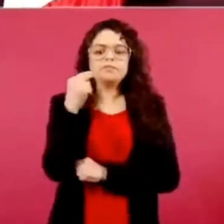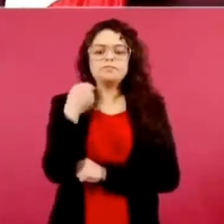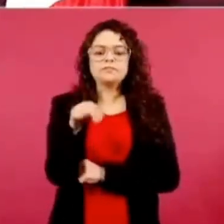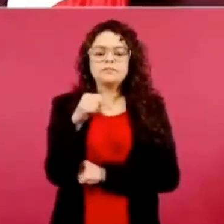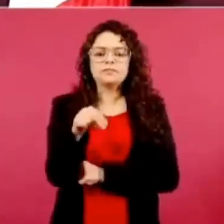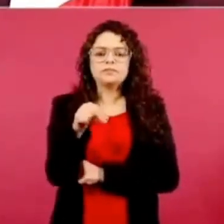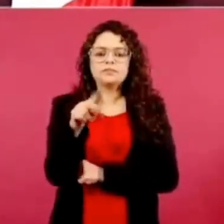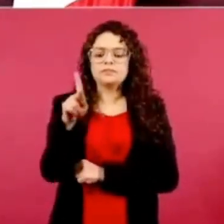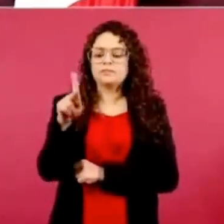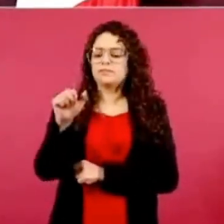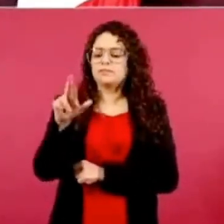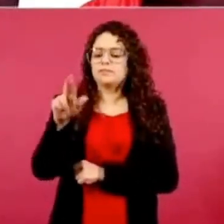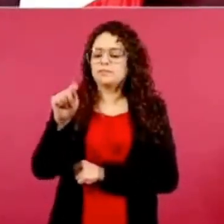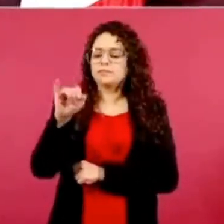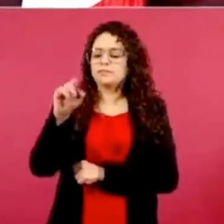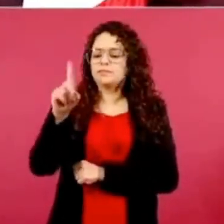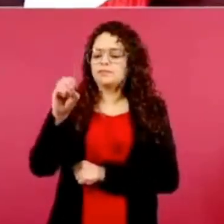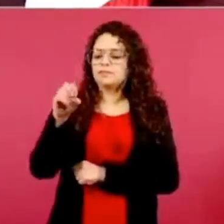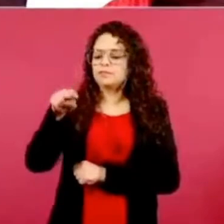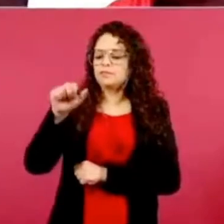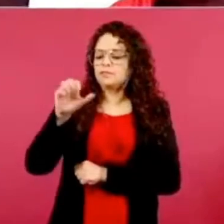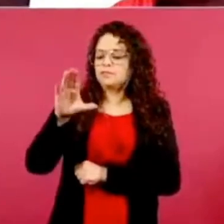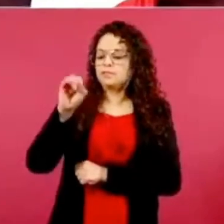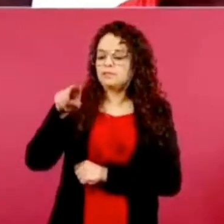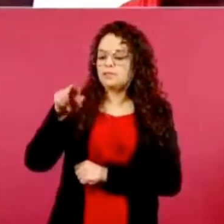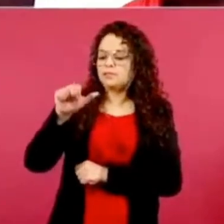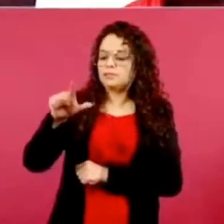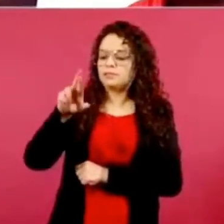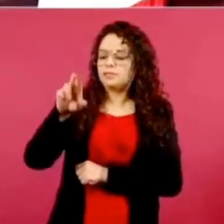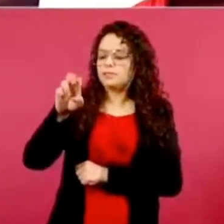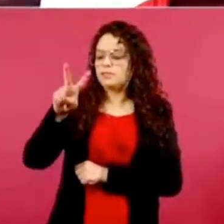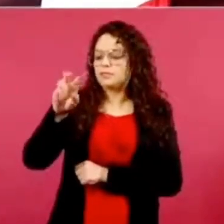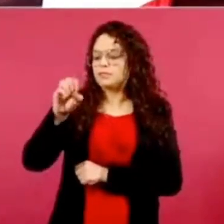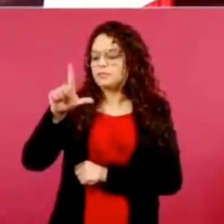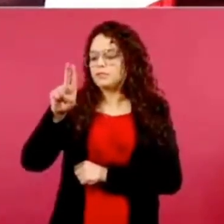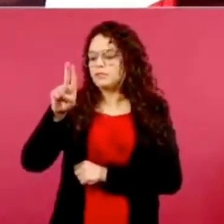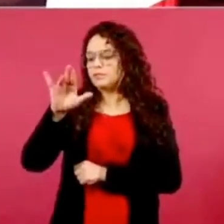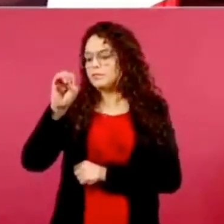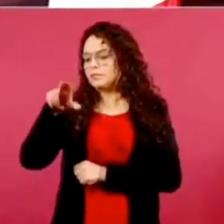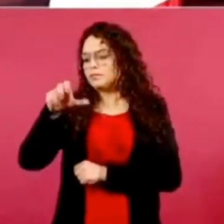Partido Nacional Revolucionario, PNR.